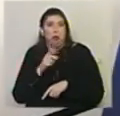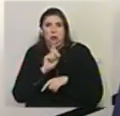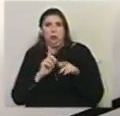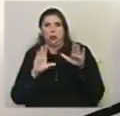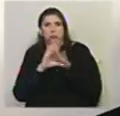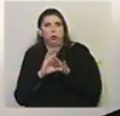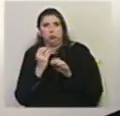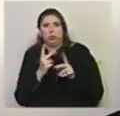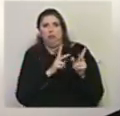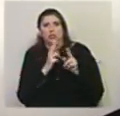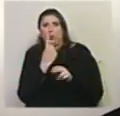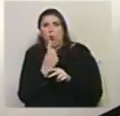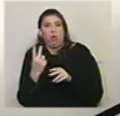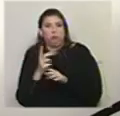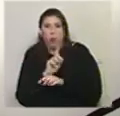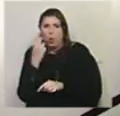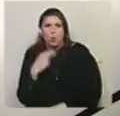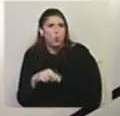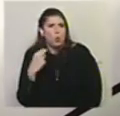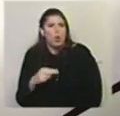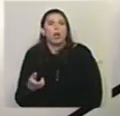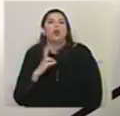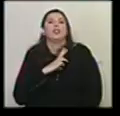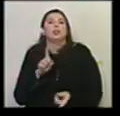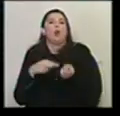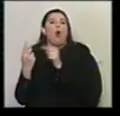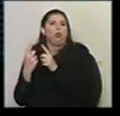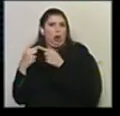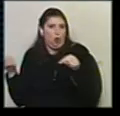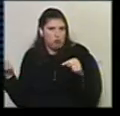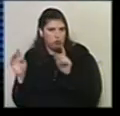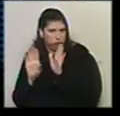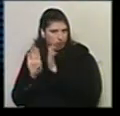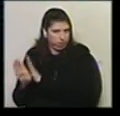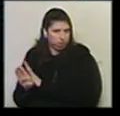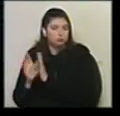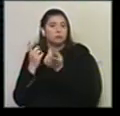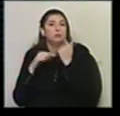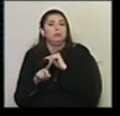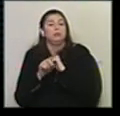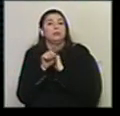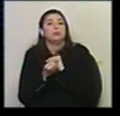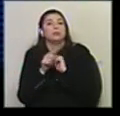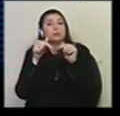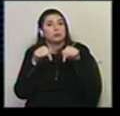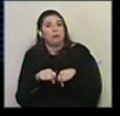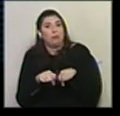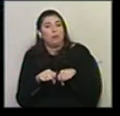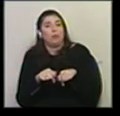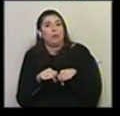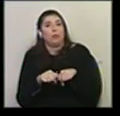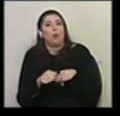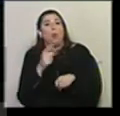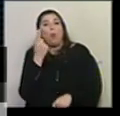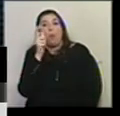no sé qué. No, eso no pasa nunca. Nos dicen otras cosas. Entonces, a lo que voy es, hoy por hoy, cuando una persona con dinero